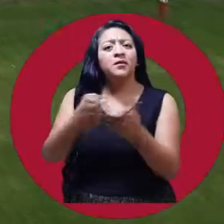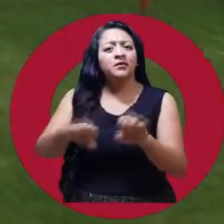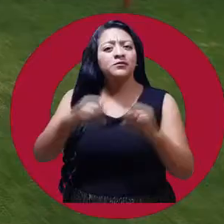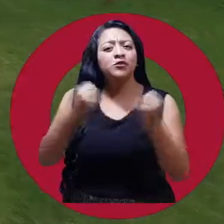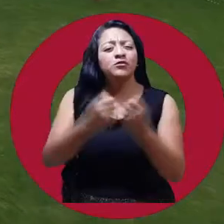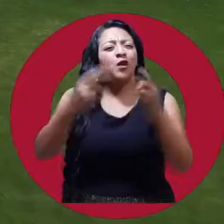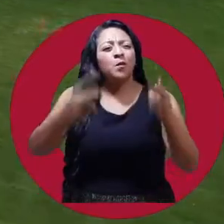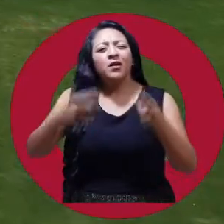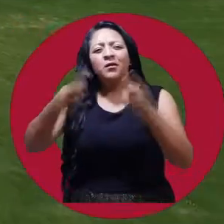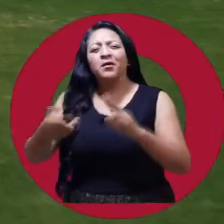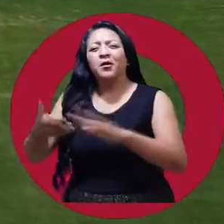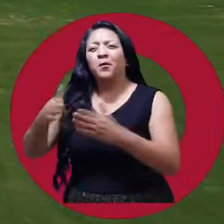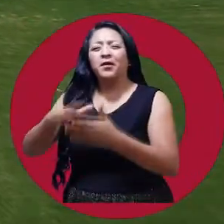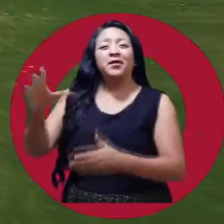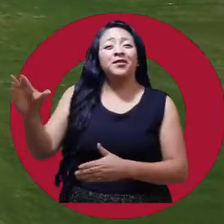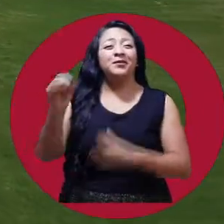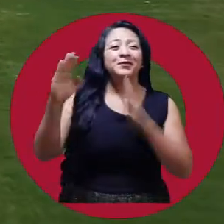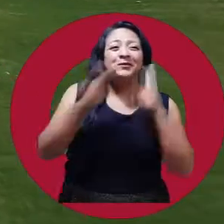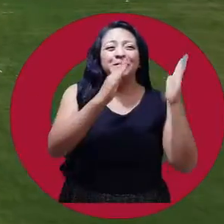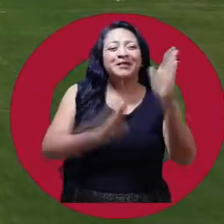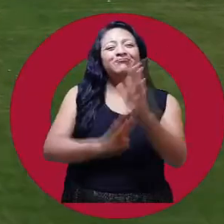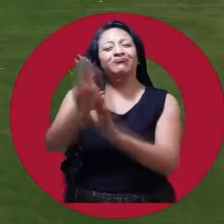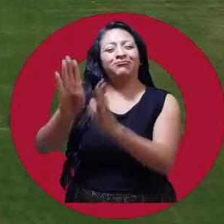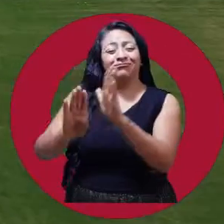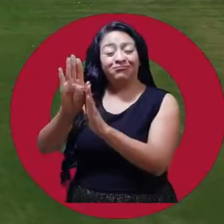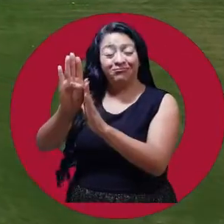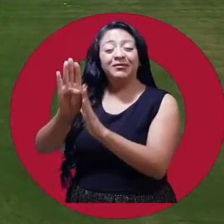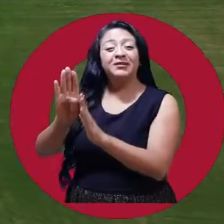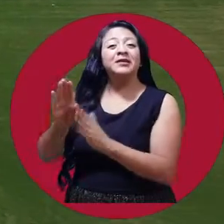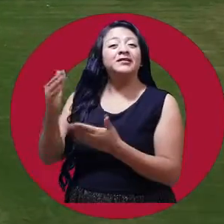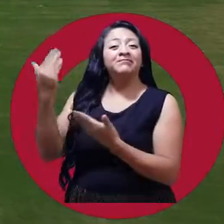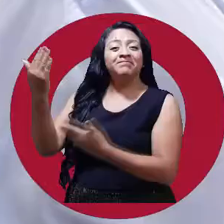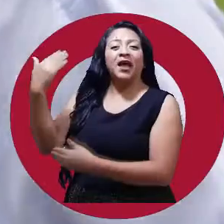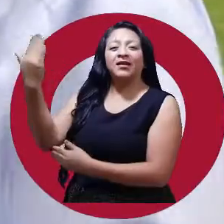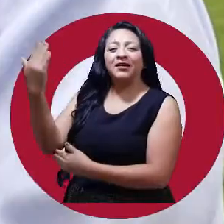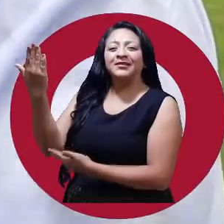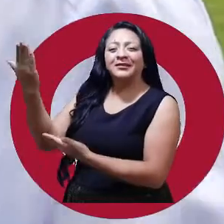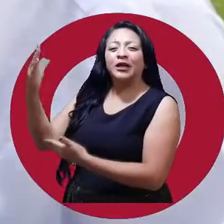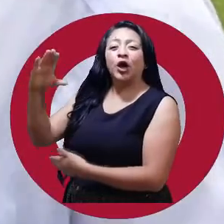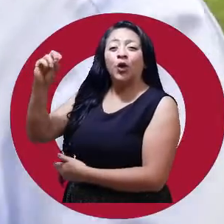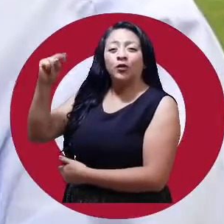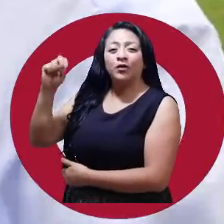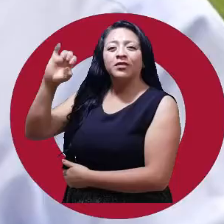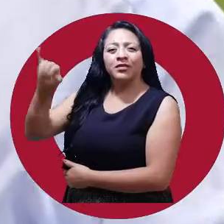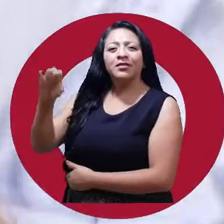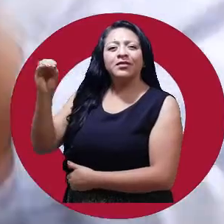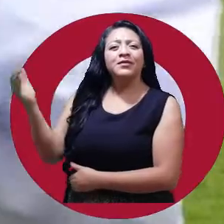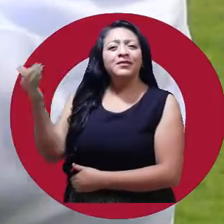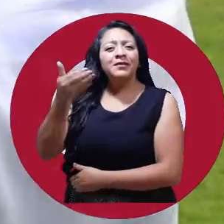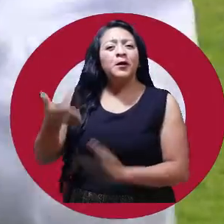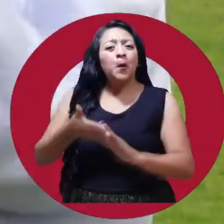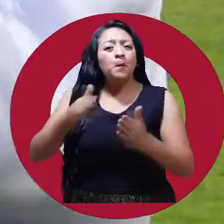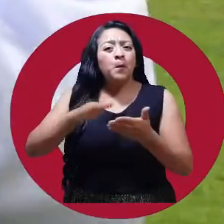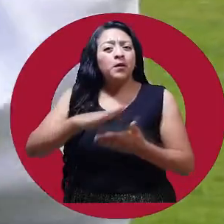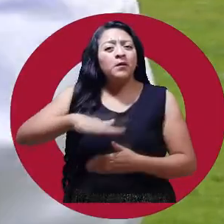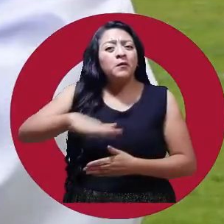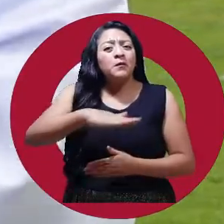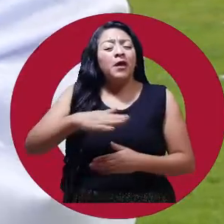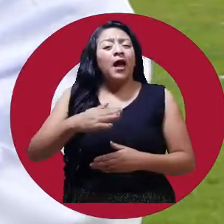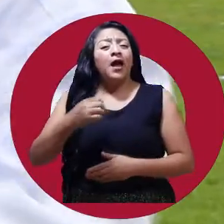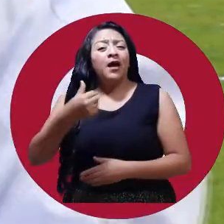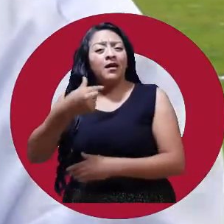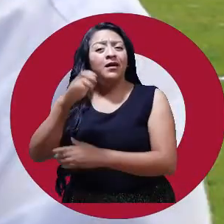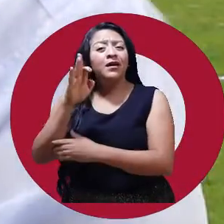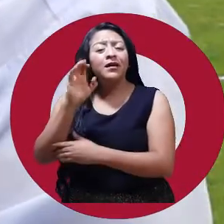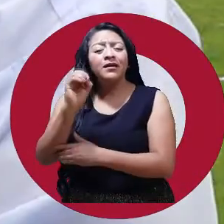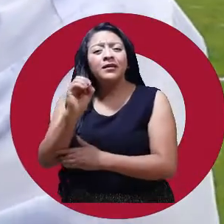el desarrollo social, económico y humano de nuestras comunidades. En este contexto, el alcalde Mario Conejo Maldonado, en una visita programada a la comunidad de Agato,